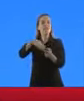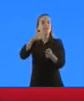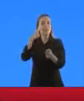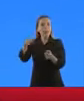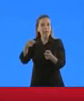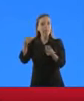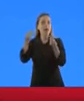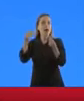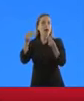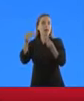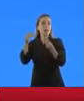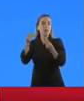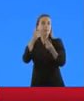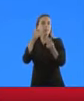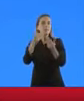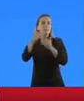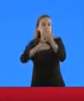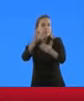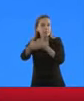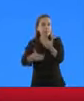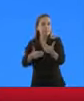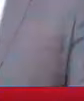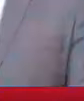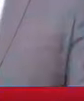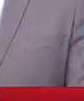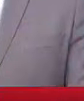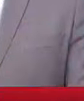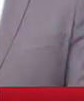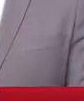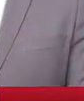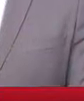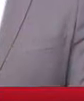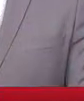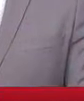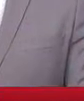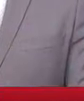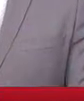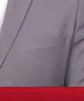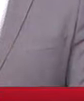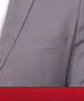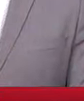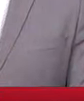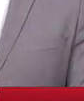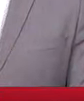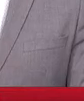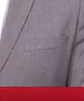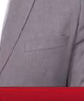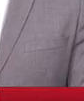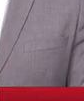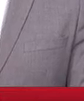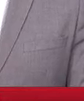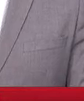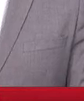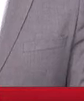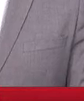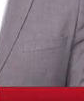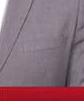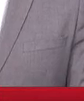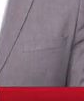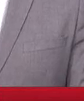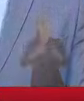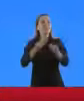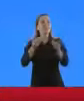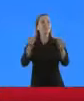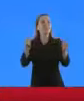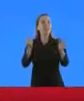de salida frente a este caos y esta calamidad. Pero Massa tiene un plan, que es el plan Precio Justo, ¿no va a funcionar? El plan